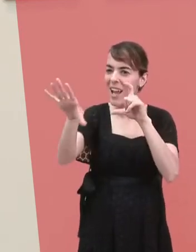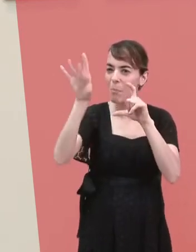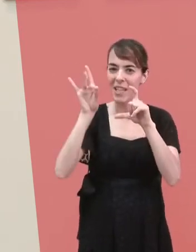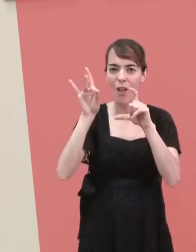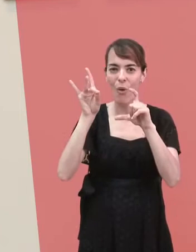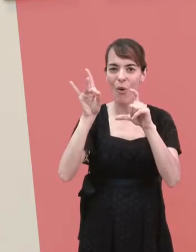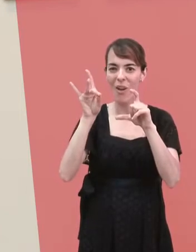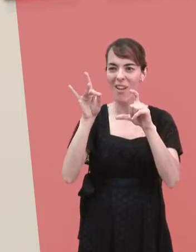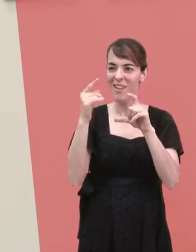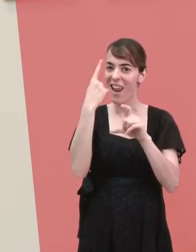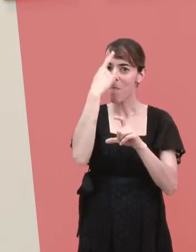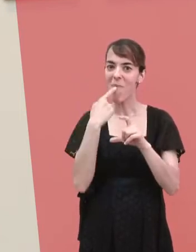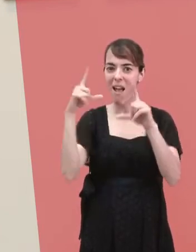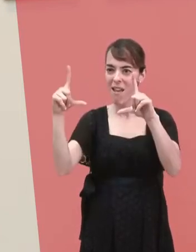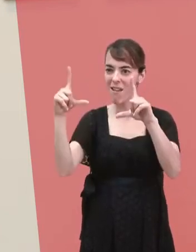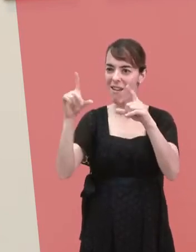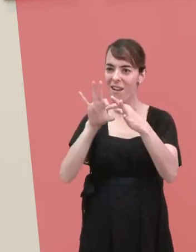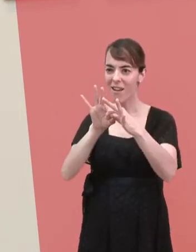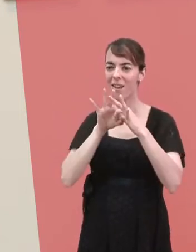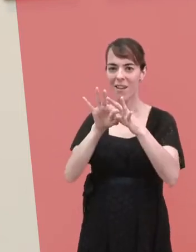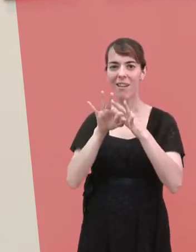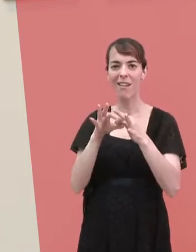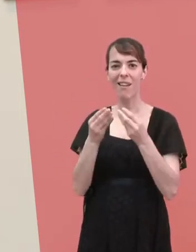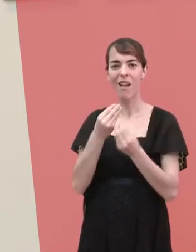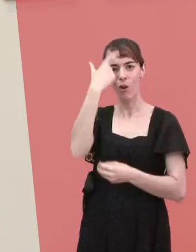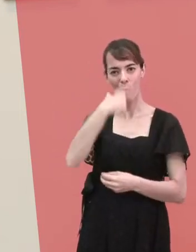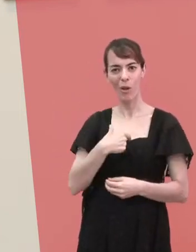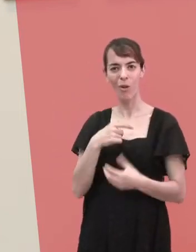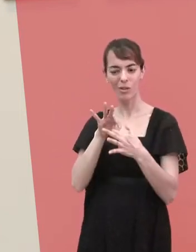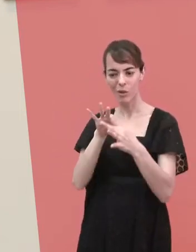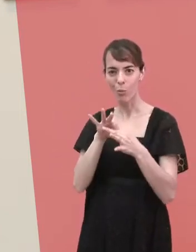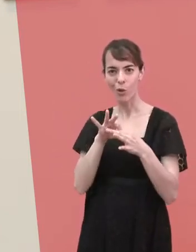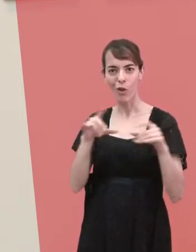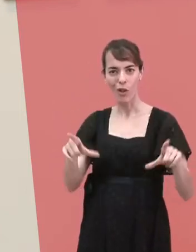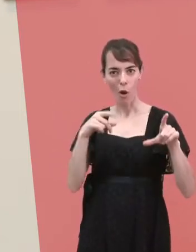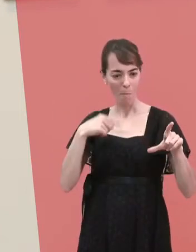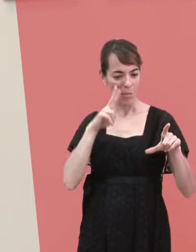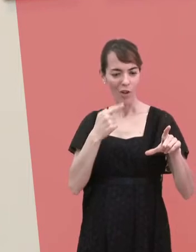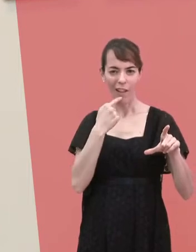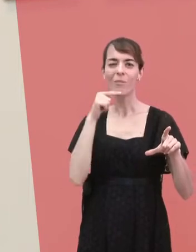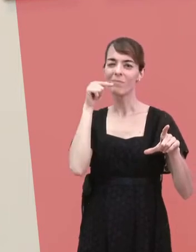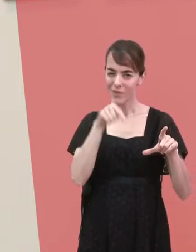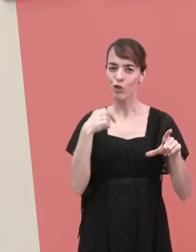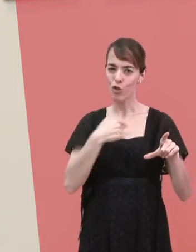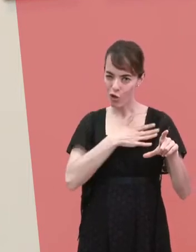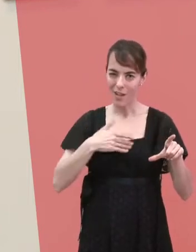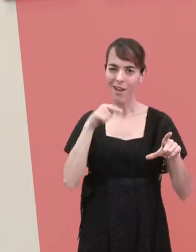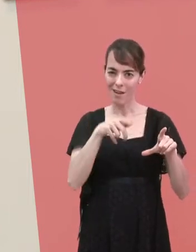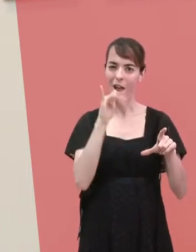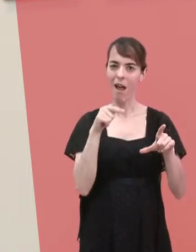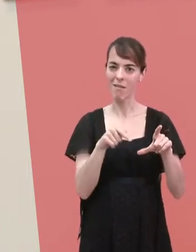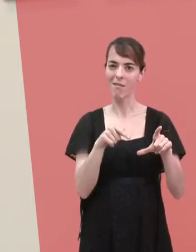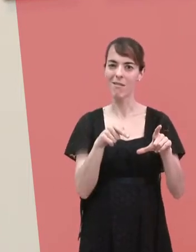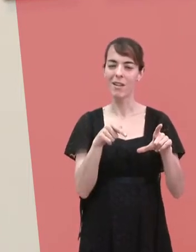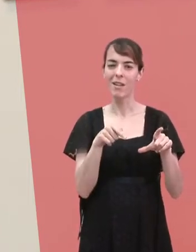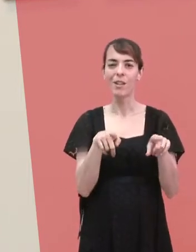transmisión que la imagen tiene conmigo mismo, esa comunión cuando yo digo, sí, esto es lo que yo quería y aquí lo tengo. Es como